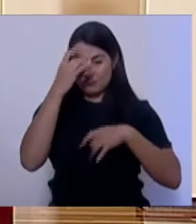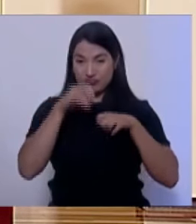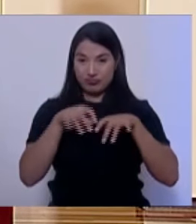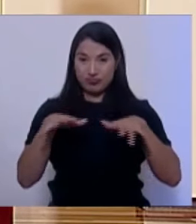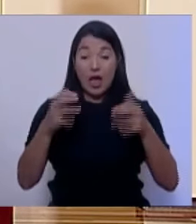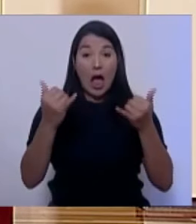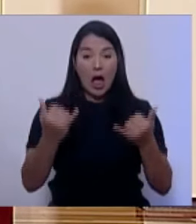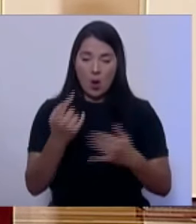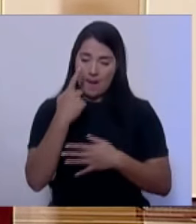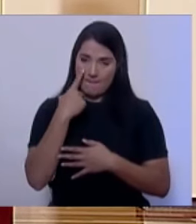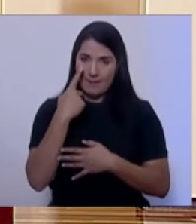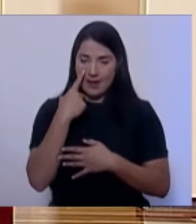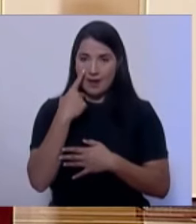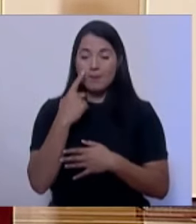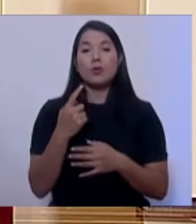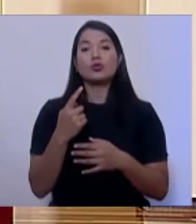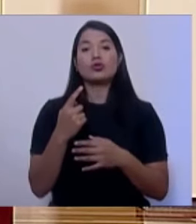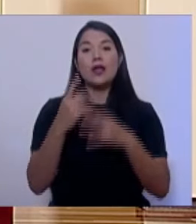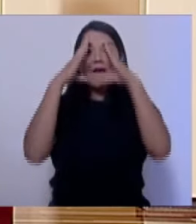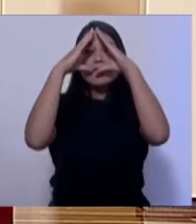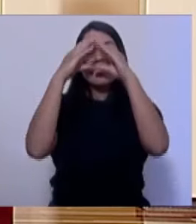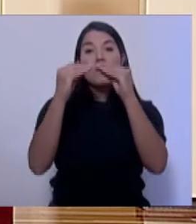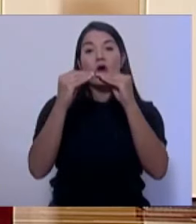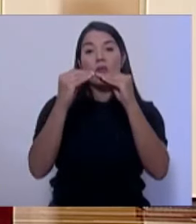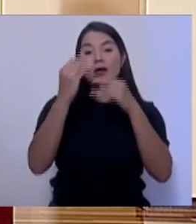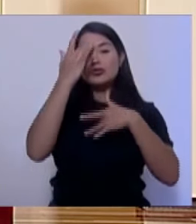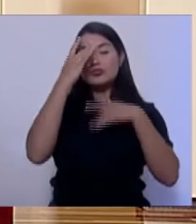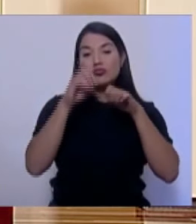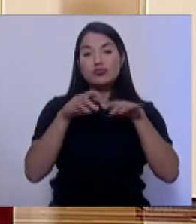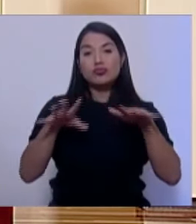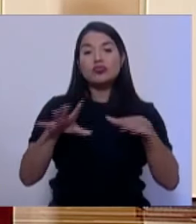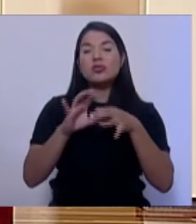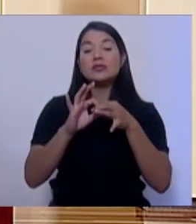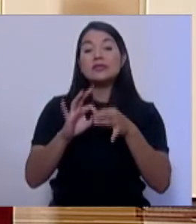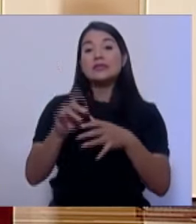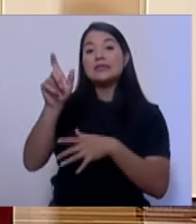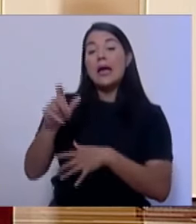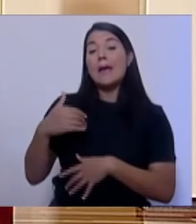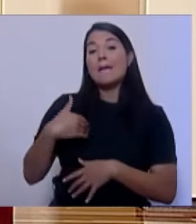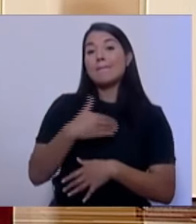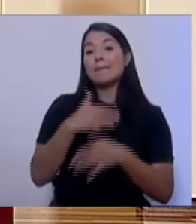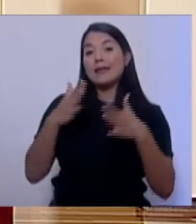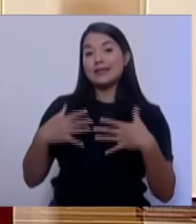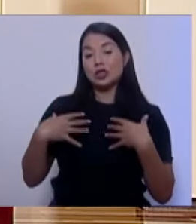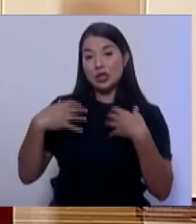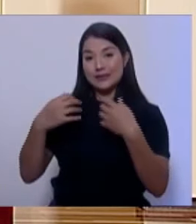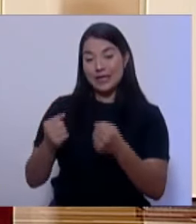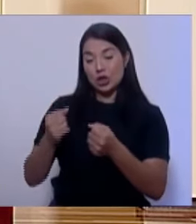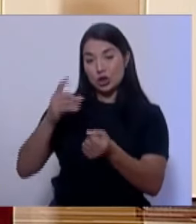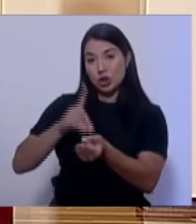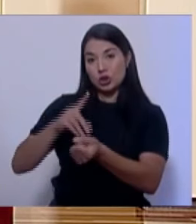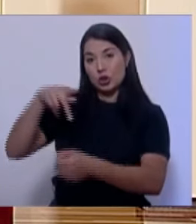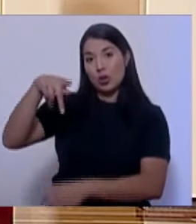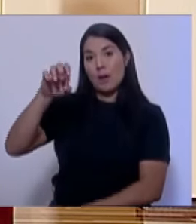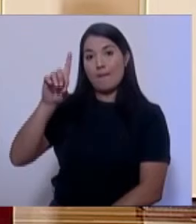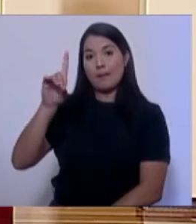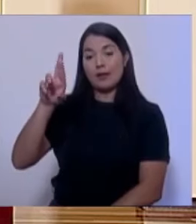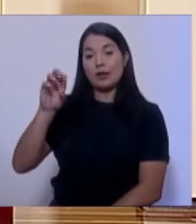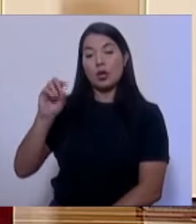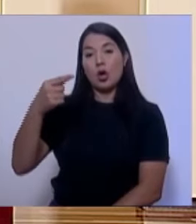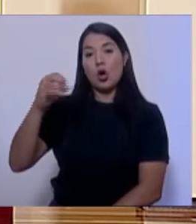observaremos el reporte epidemiológico por parte del ministro ahí de Salud, el doctor Pedro González. Observemos